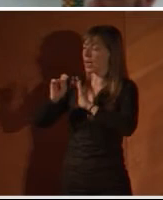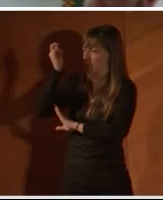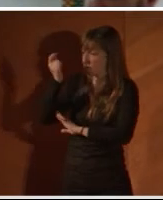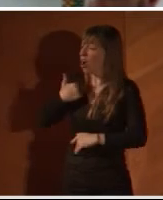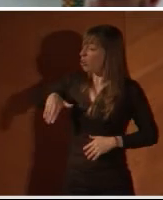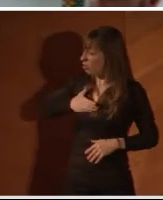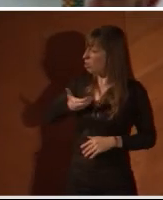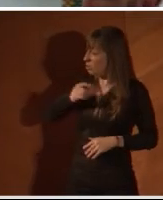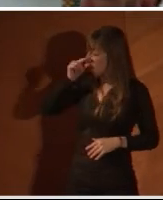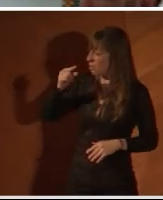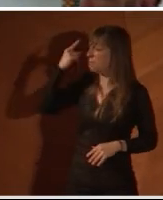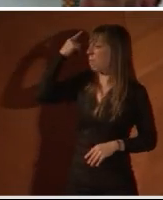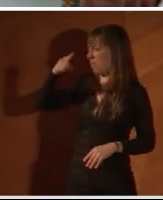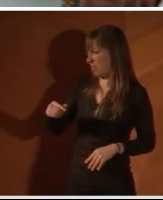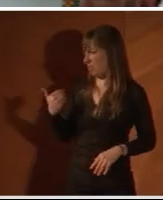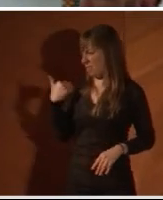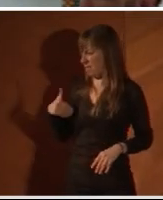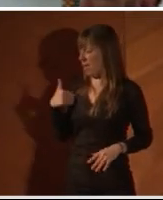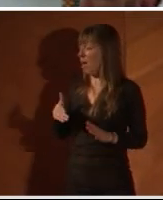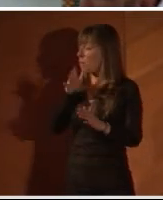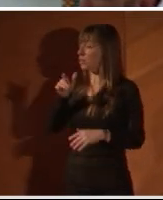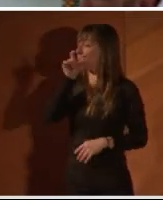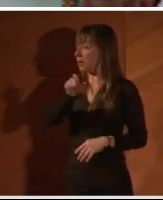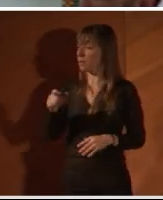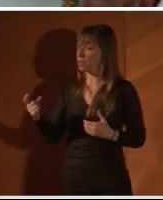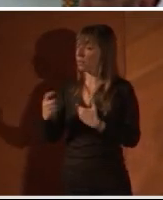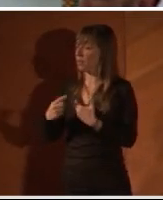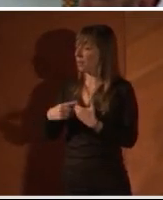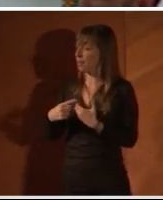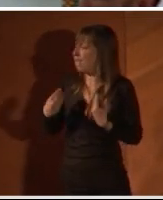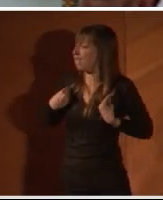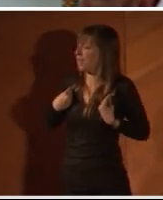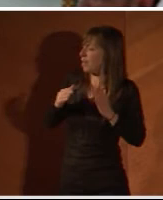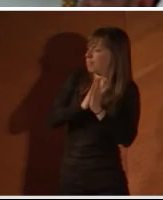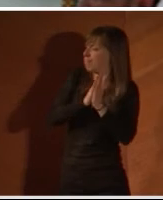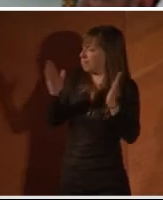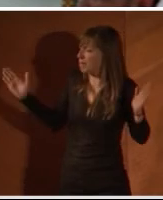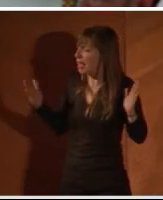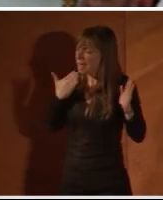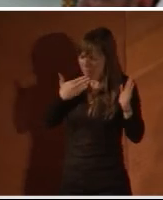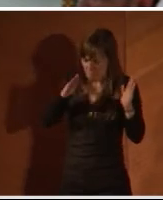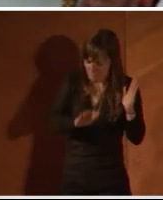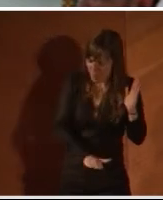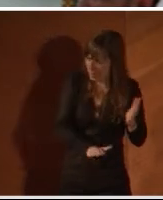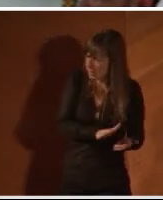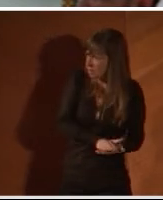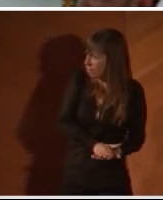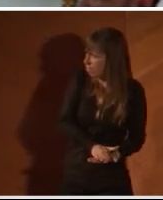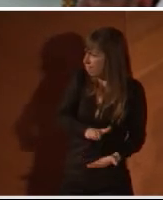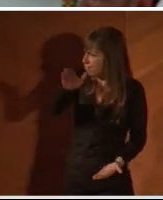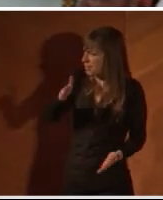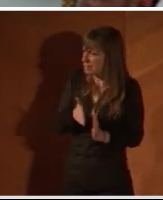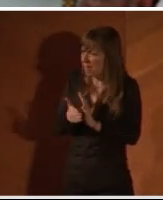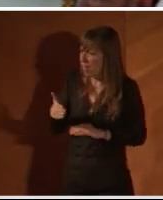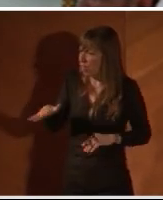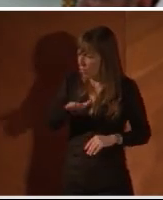muy bien y por eso la participación ciudadana se desarrolla a lo largo de toda la vida. Desde edades bien tempranas, empezando como desde el foro